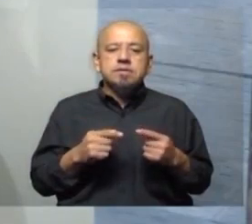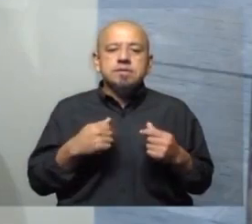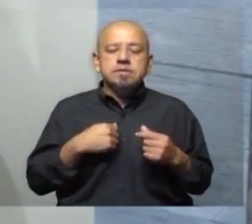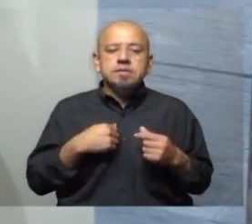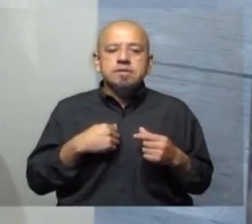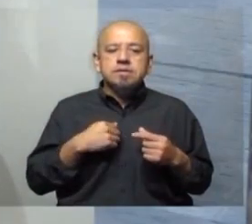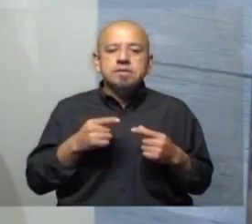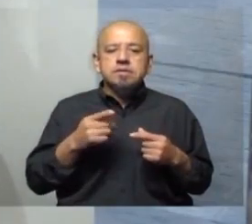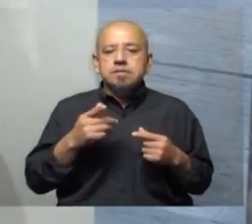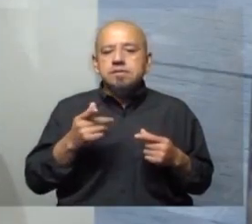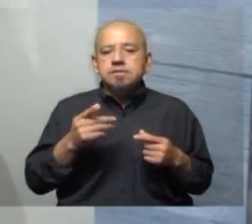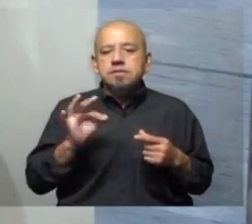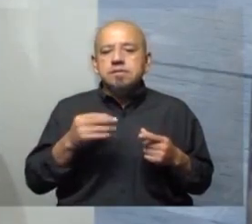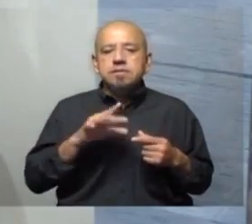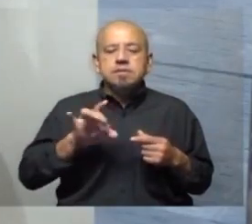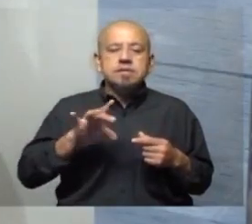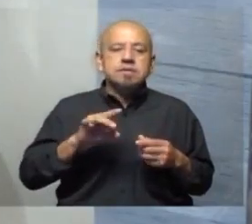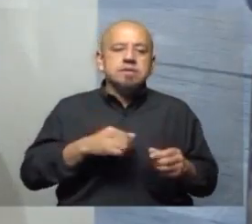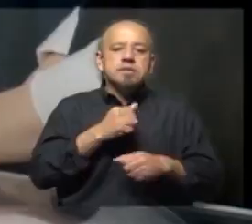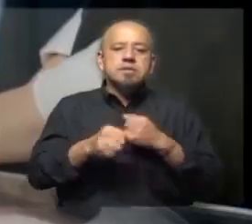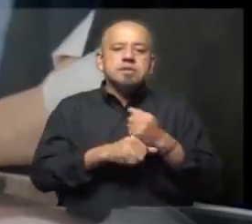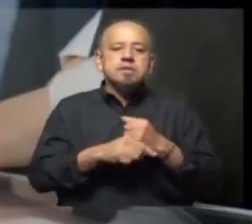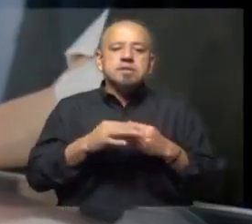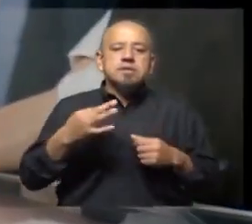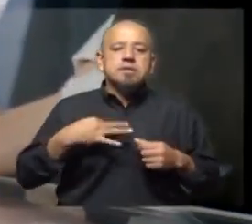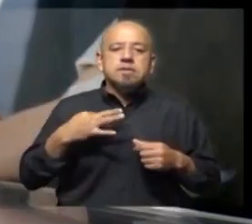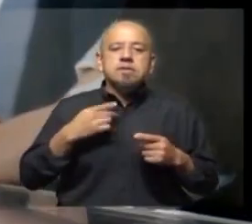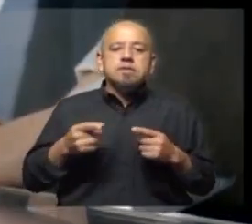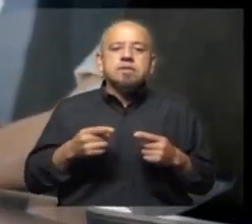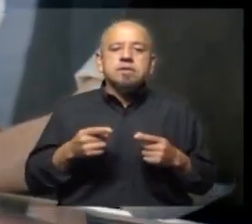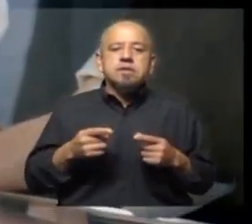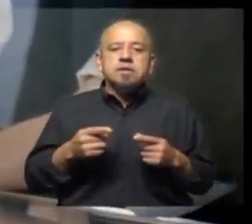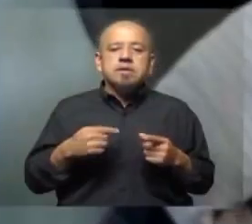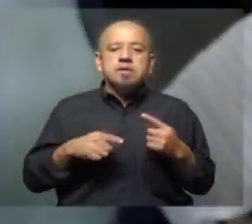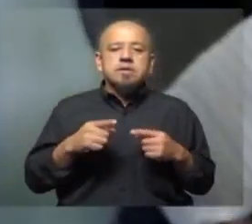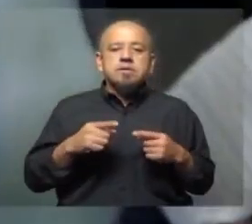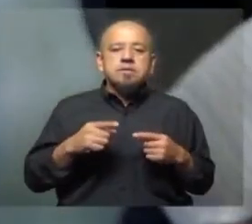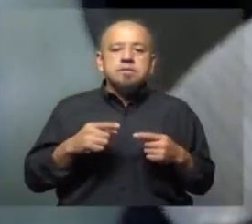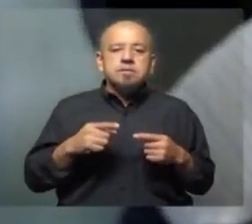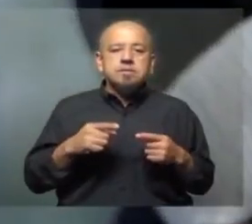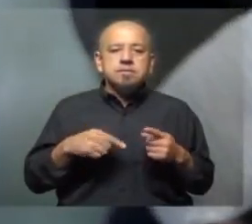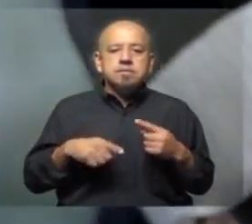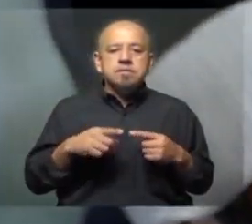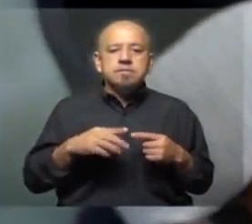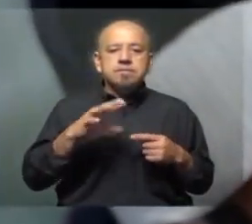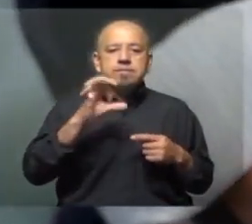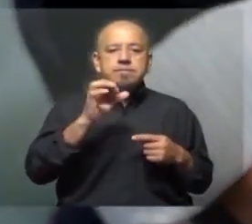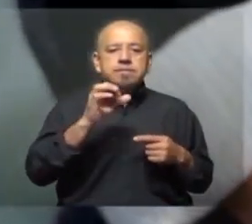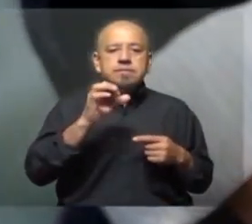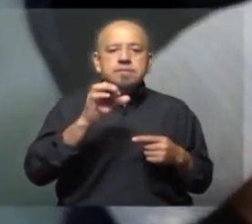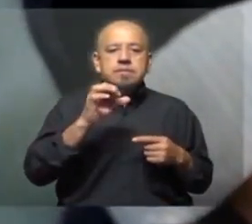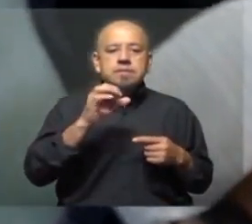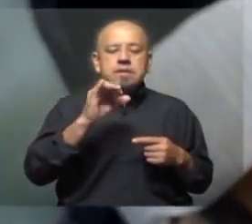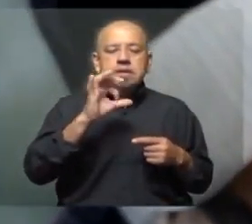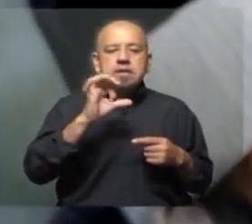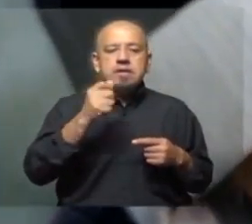a mi hermana cuando tendríamos no sé de 15 años una cosa así mi vida dice hablaban fue una pionera de la danza moderna que danza